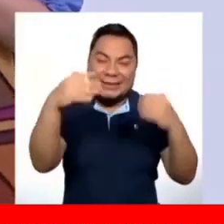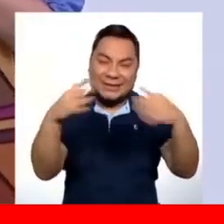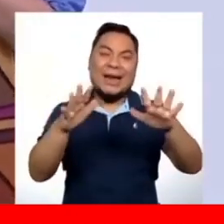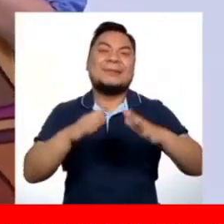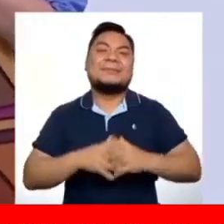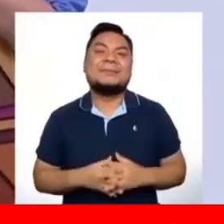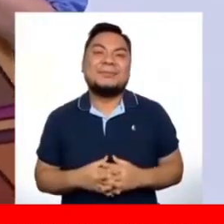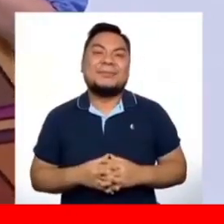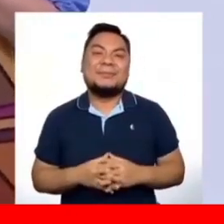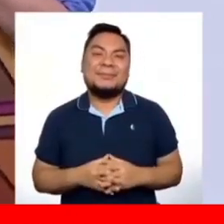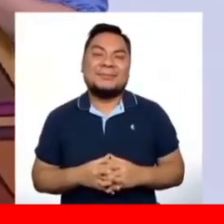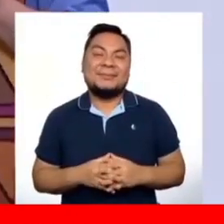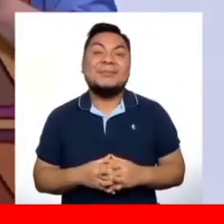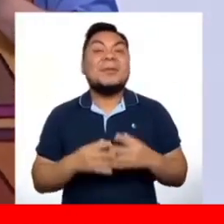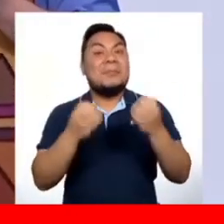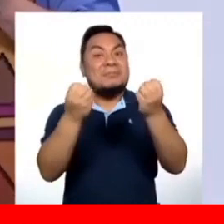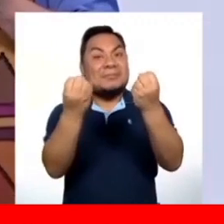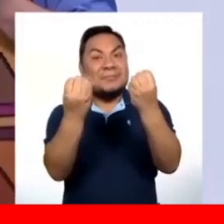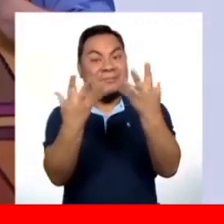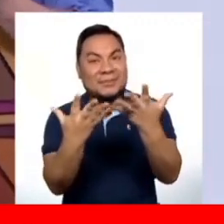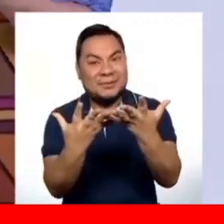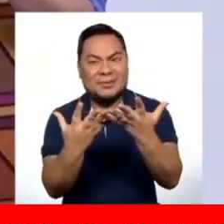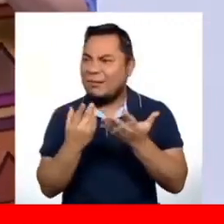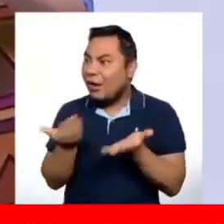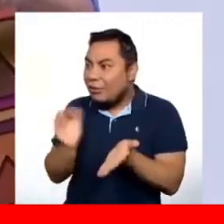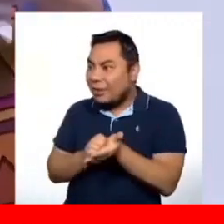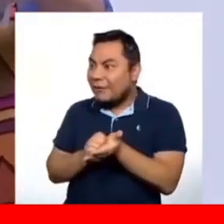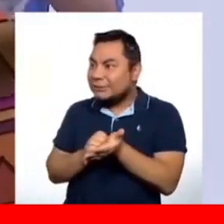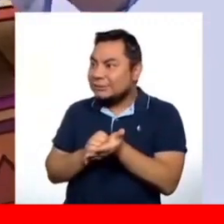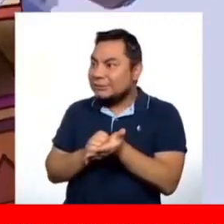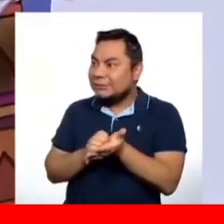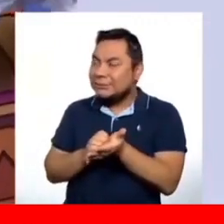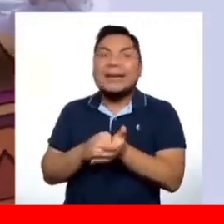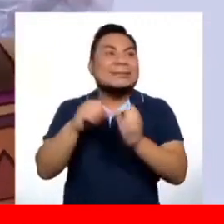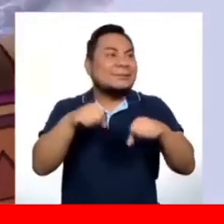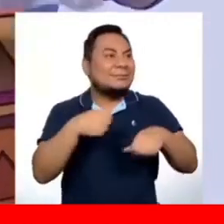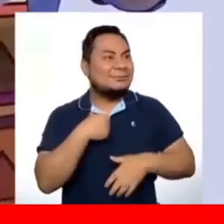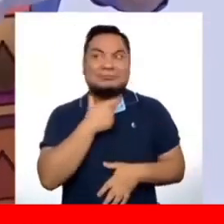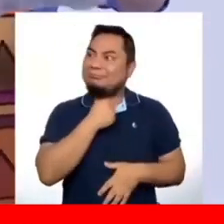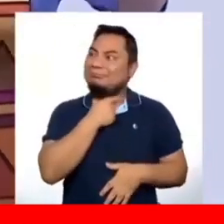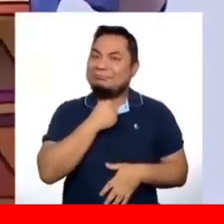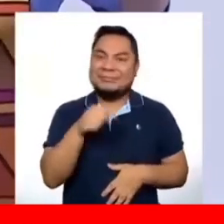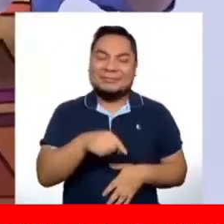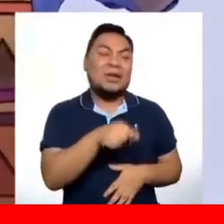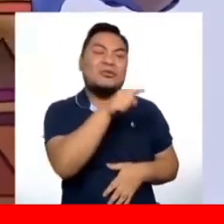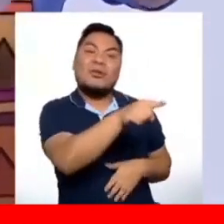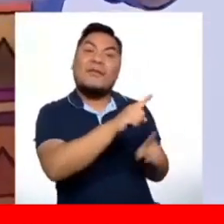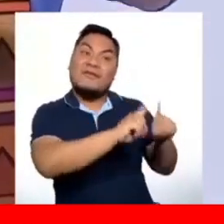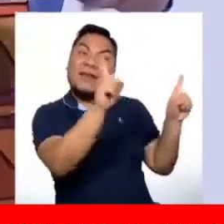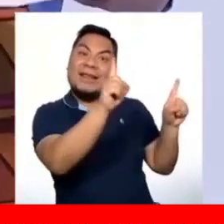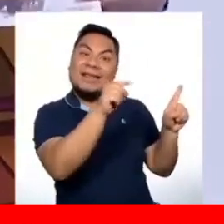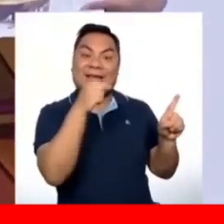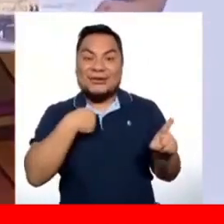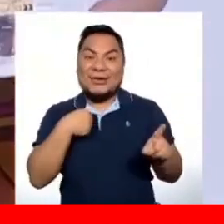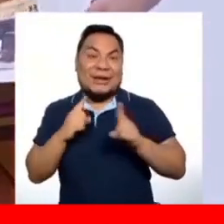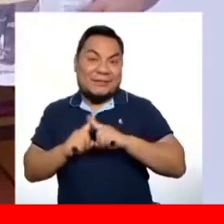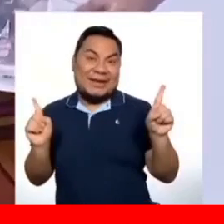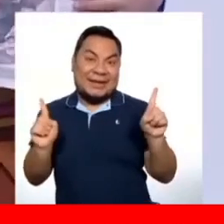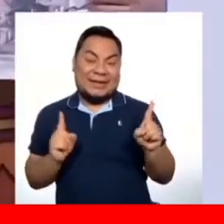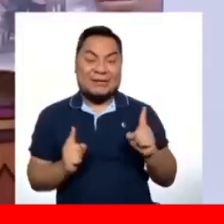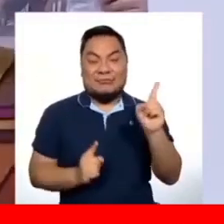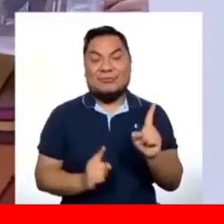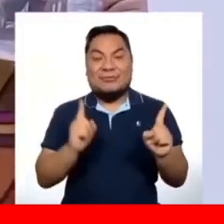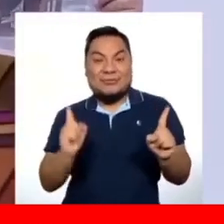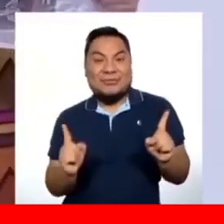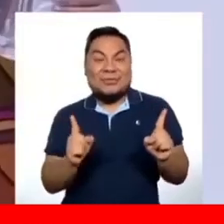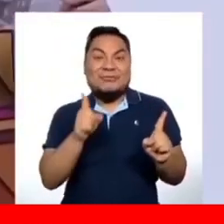Corre araña. Muy bien. ¿Lo podemos repetir? Por favor. Me encantó. A ver. Las niñas y los niños los van haciendo